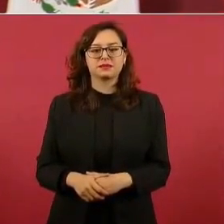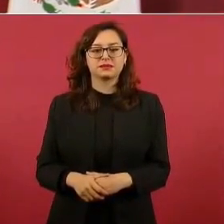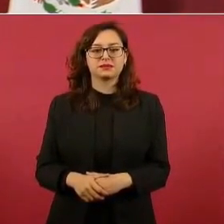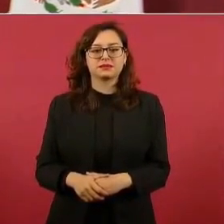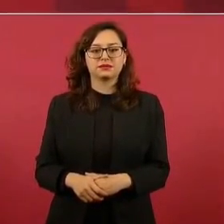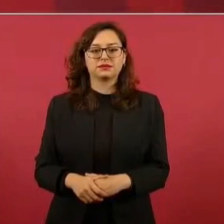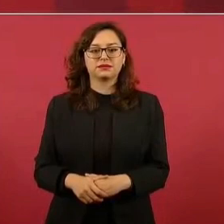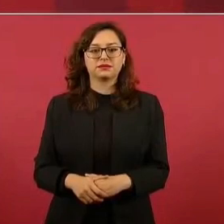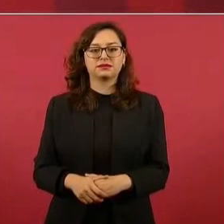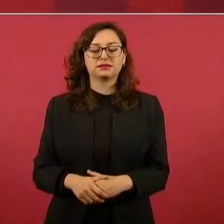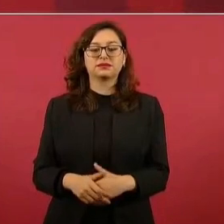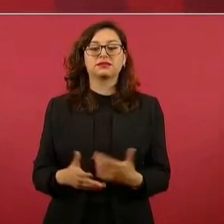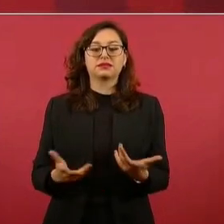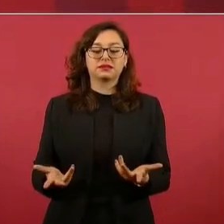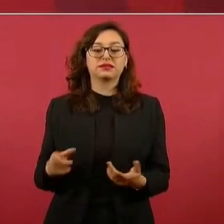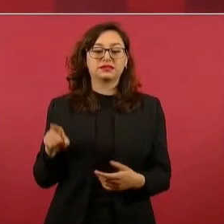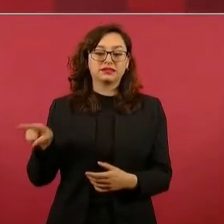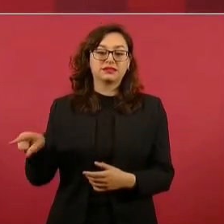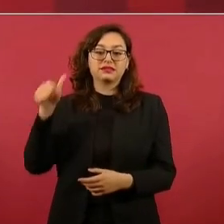que era una tremenda línea, ¿no?